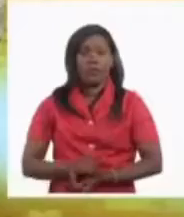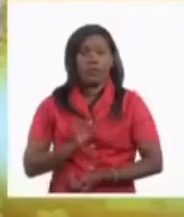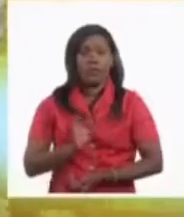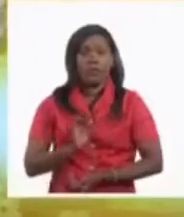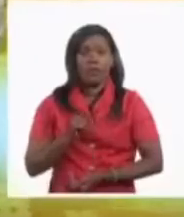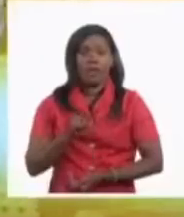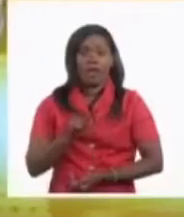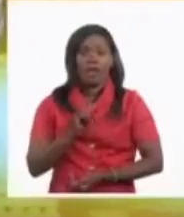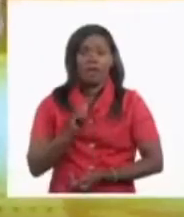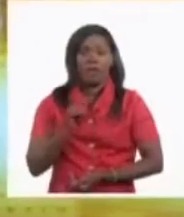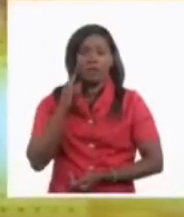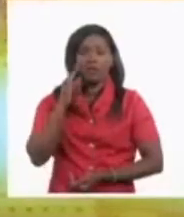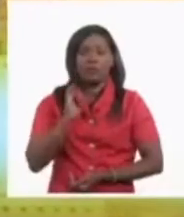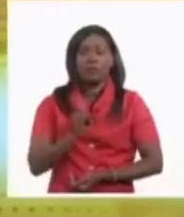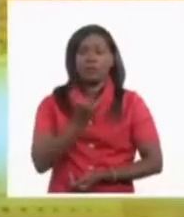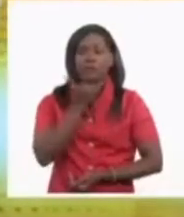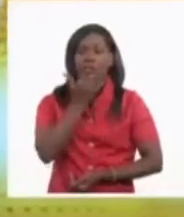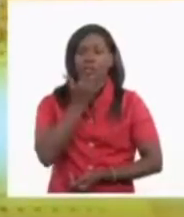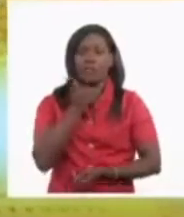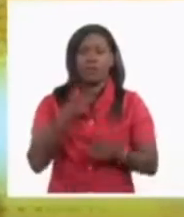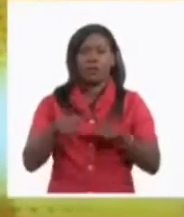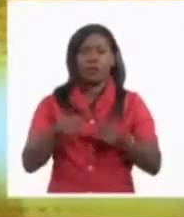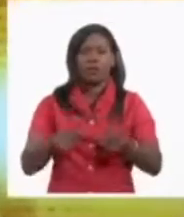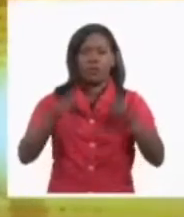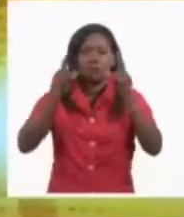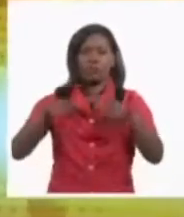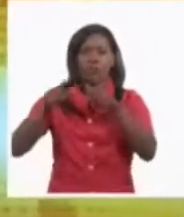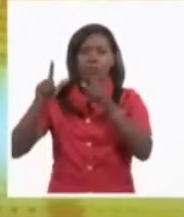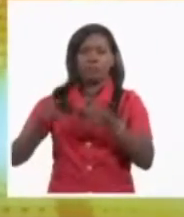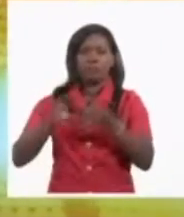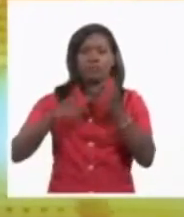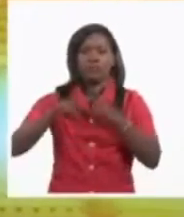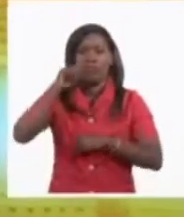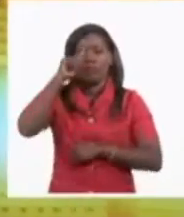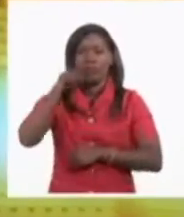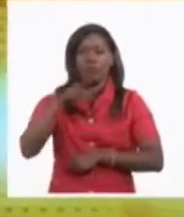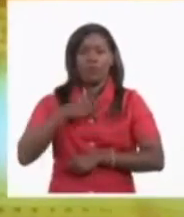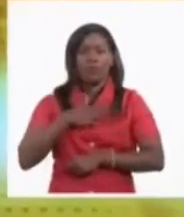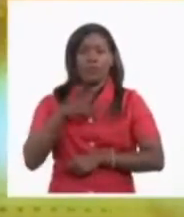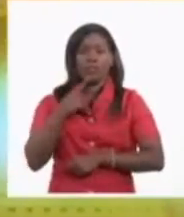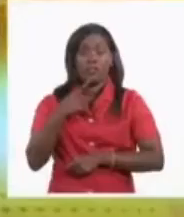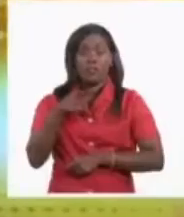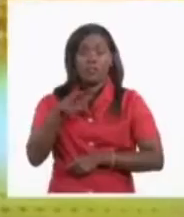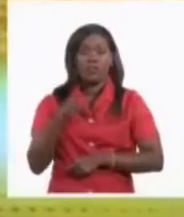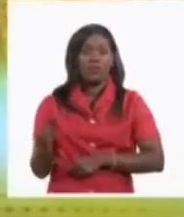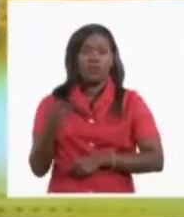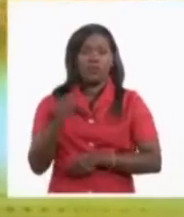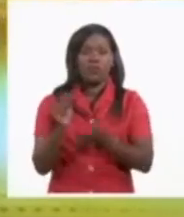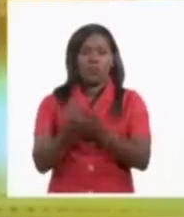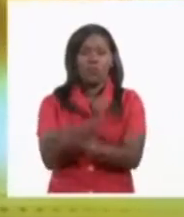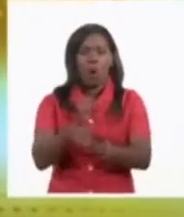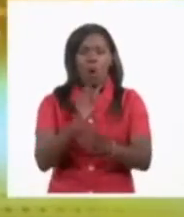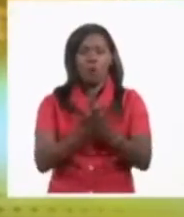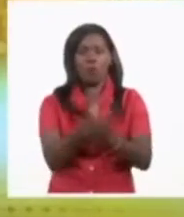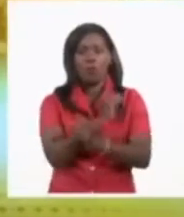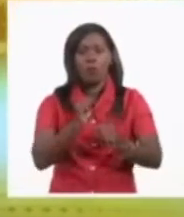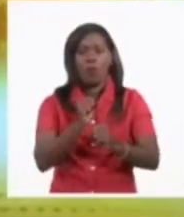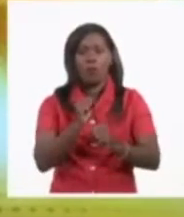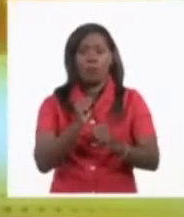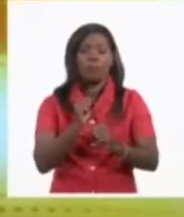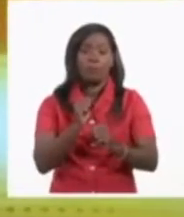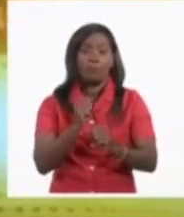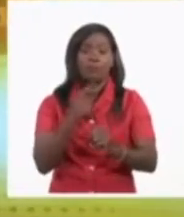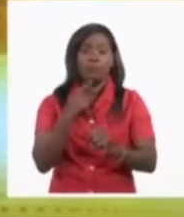los daños en los gasoductos Nord Stream 1 y 2 como una acción terrorista a nivel internacional. Durante